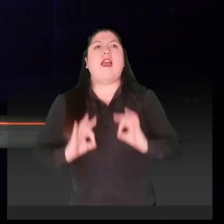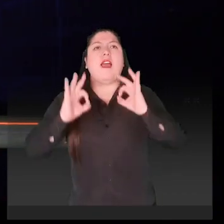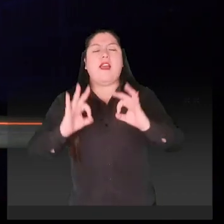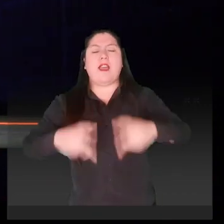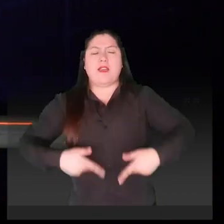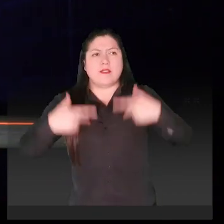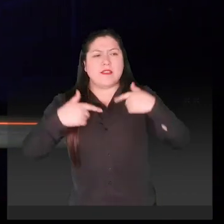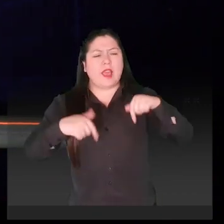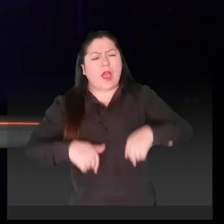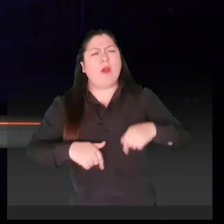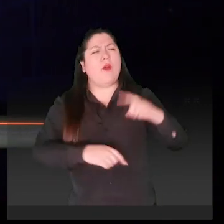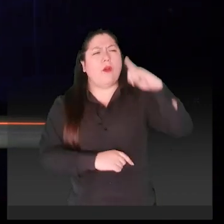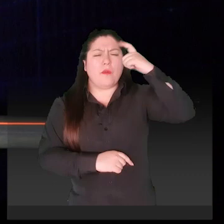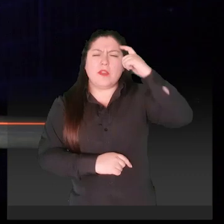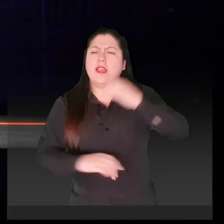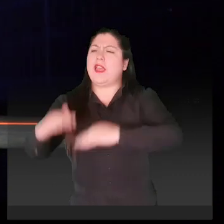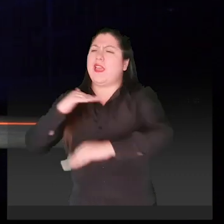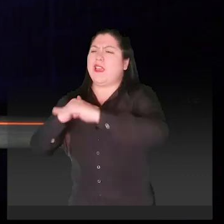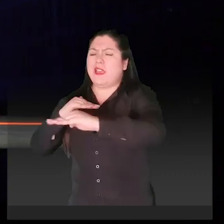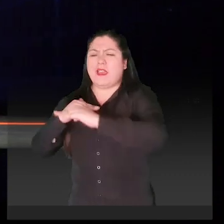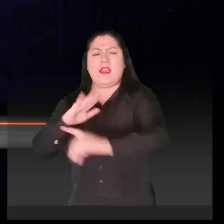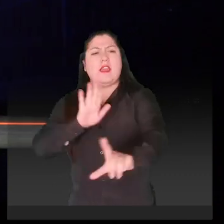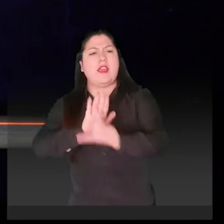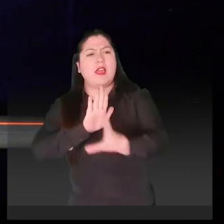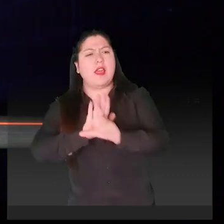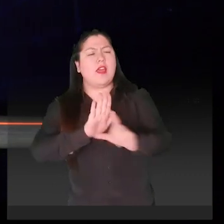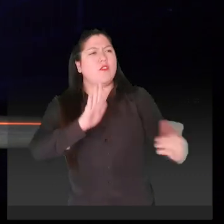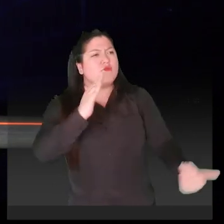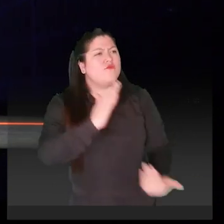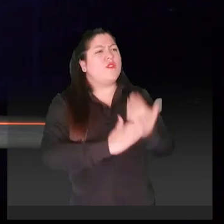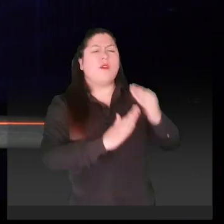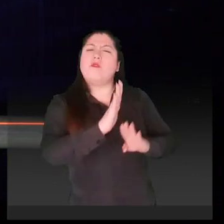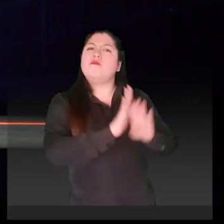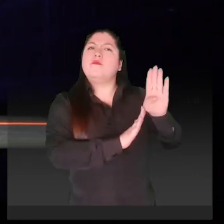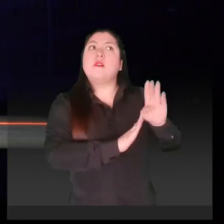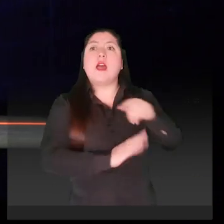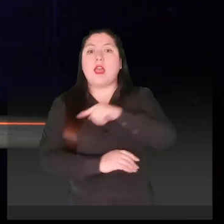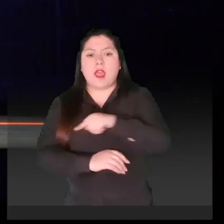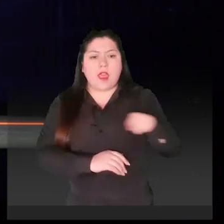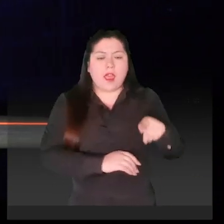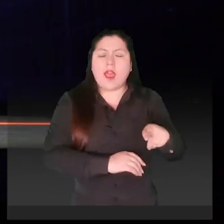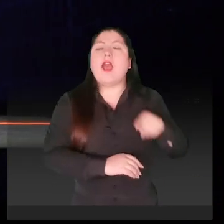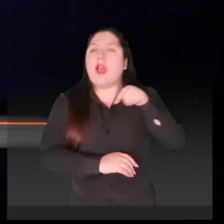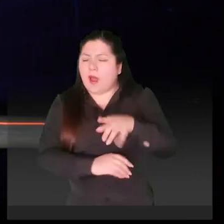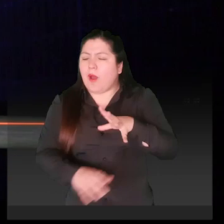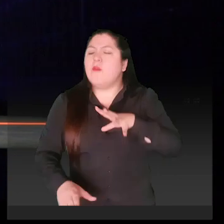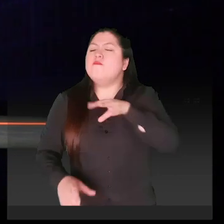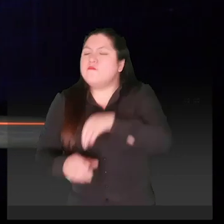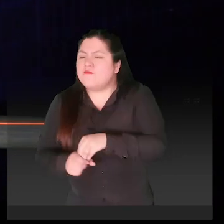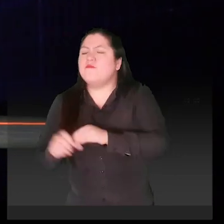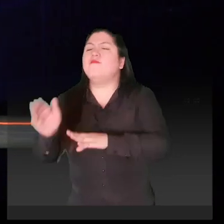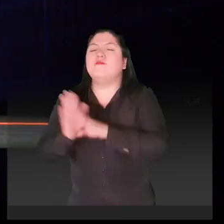cuando este gobierno habla de equidad, habla de legalidad y habla de emprendimiento, esto es parte